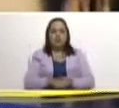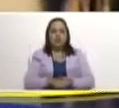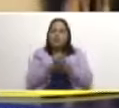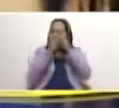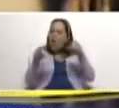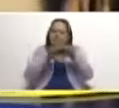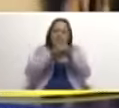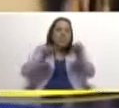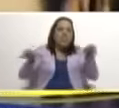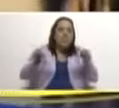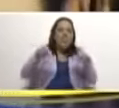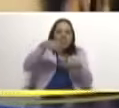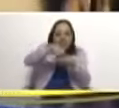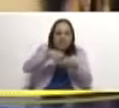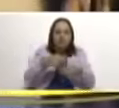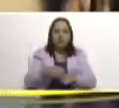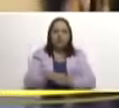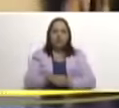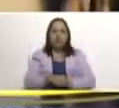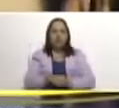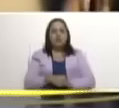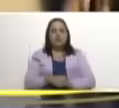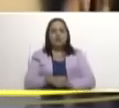Todas divididas desde adentro.